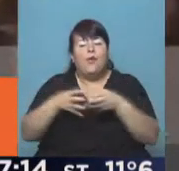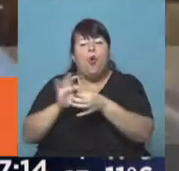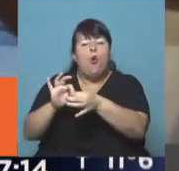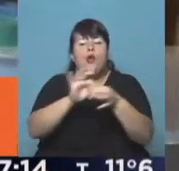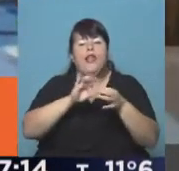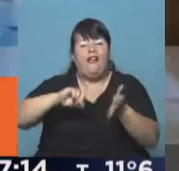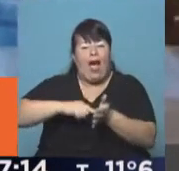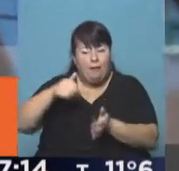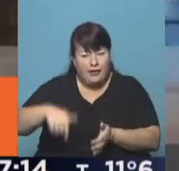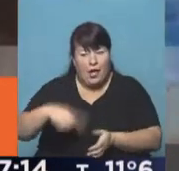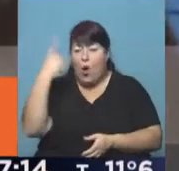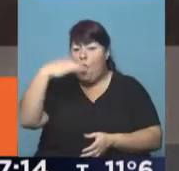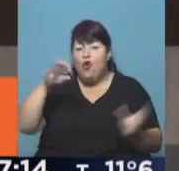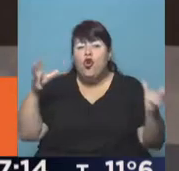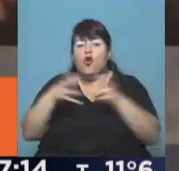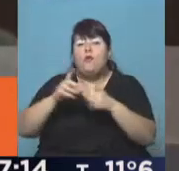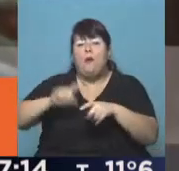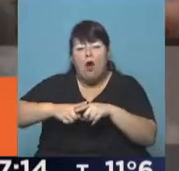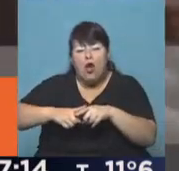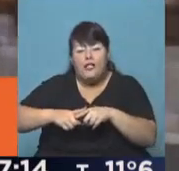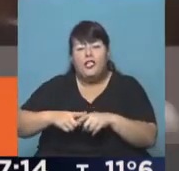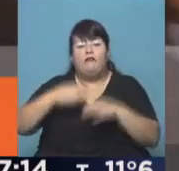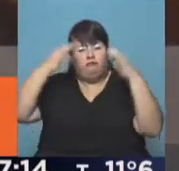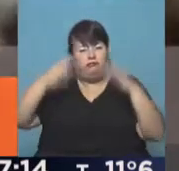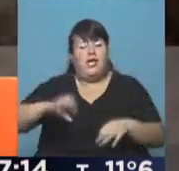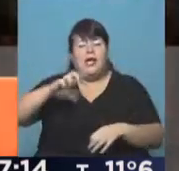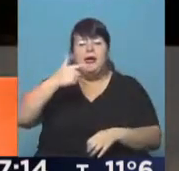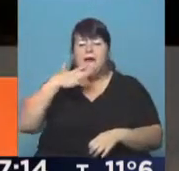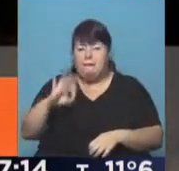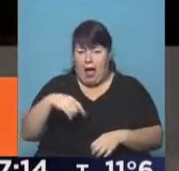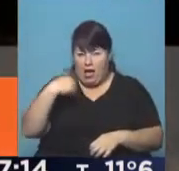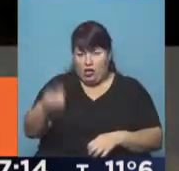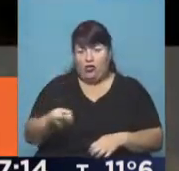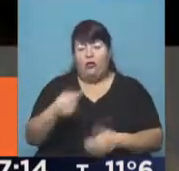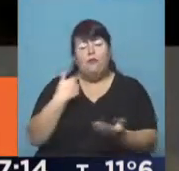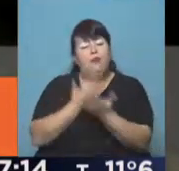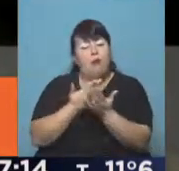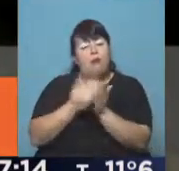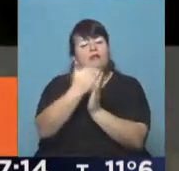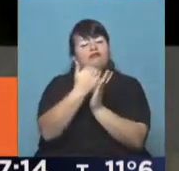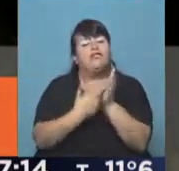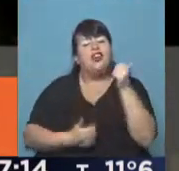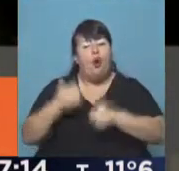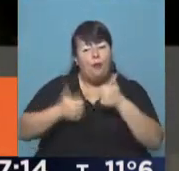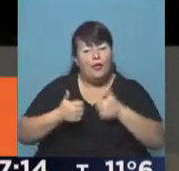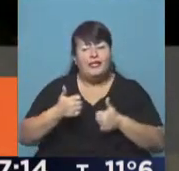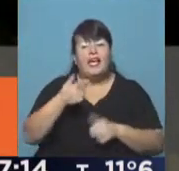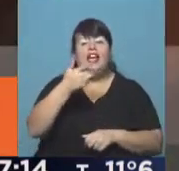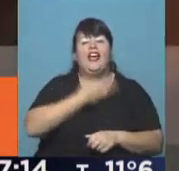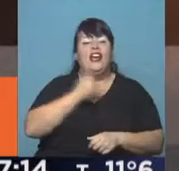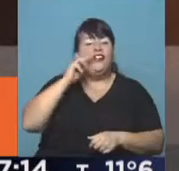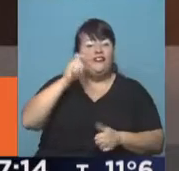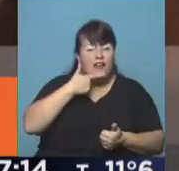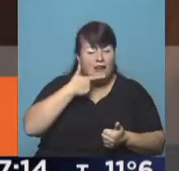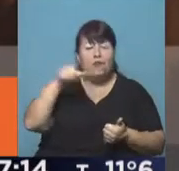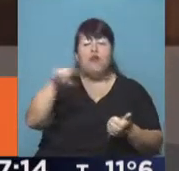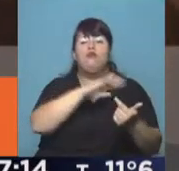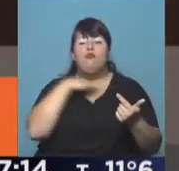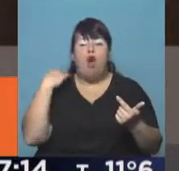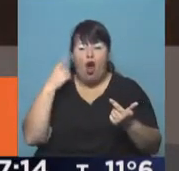Porteña, la única fuerza política que concreta las PASO, con una oferta en la que compiten Daniel Filmus,